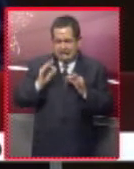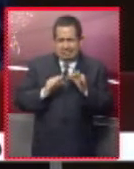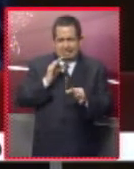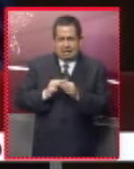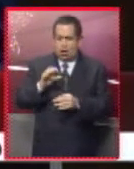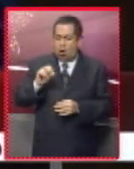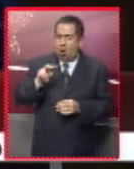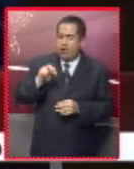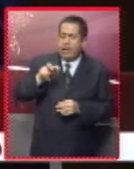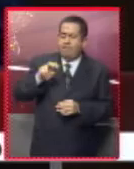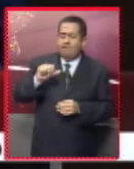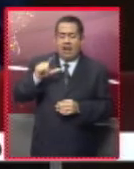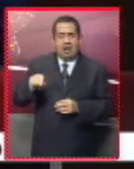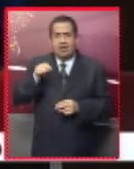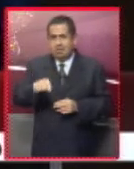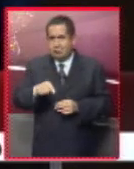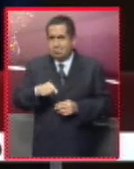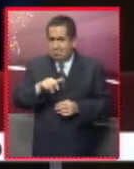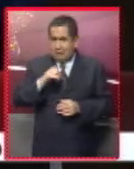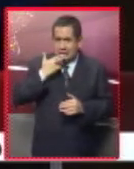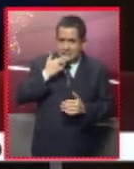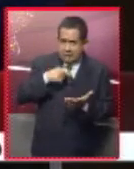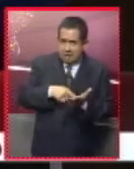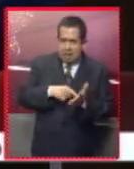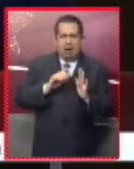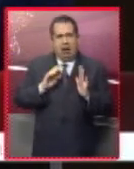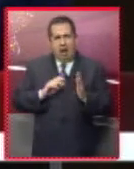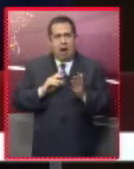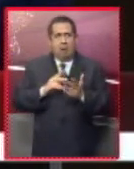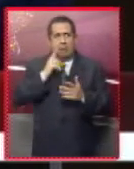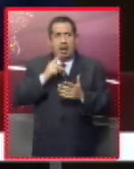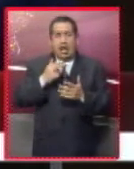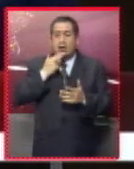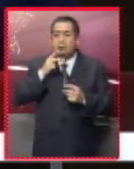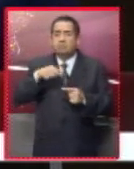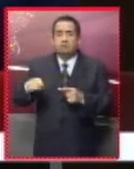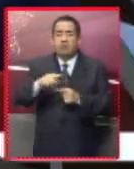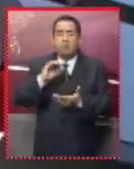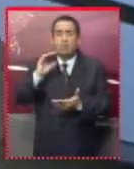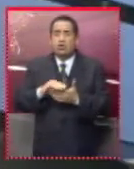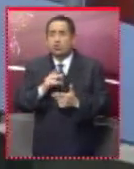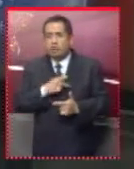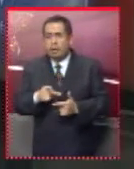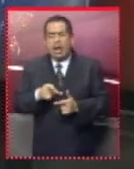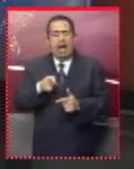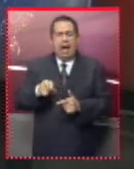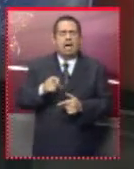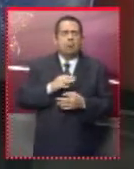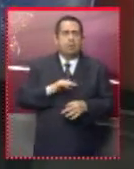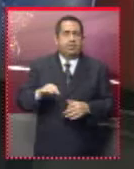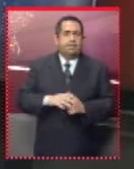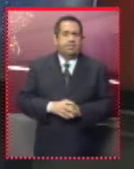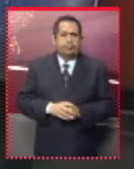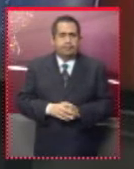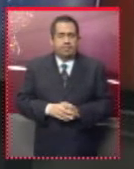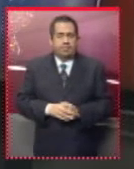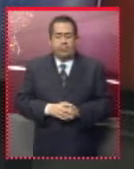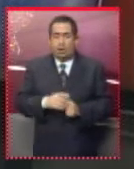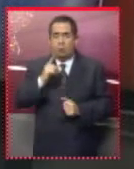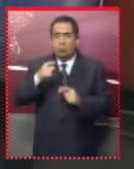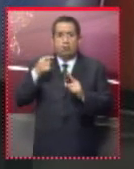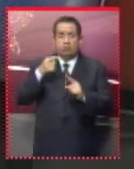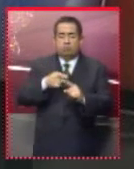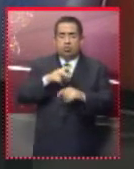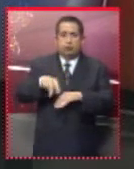Coneval respecto a su contribución a la disminución de carencias sociales. El primero en fijar su posicionamiento frente